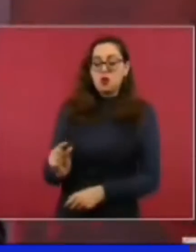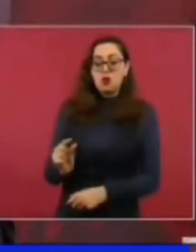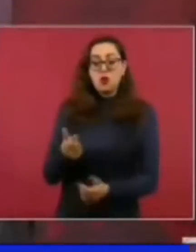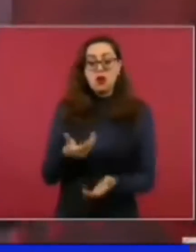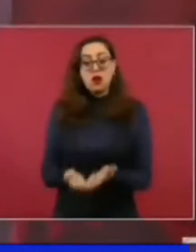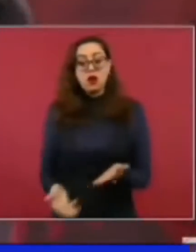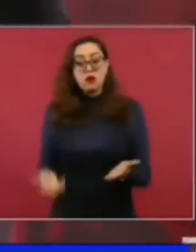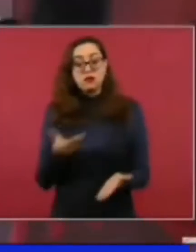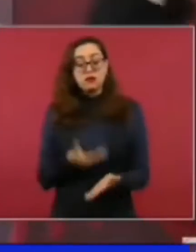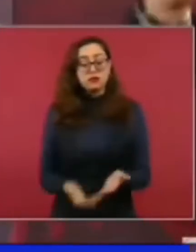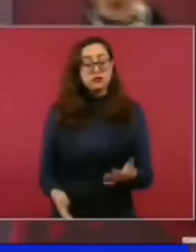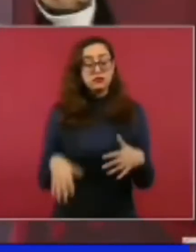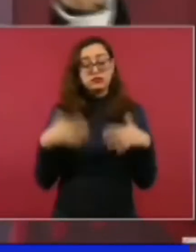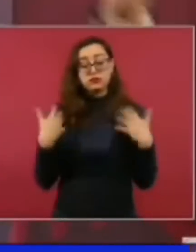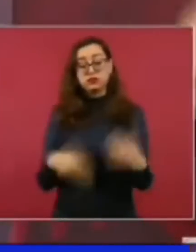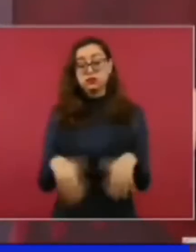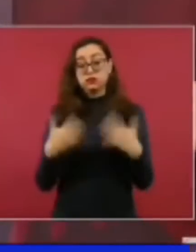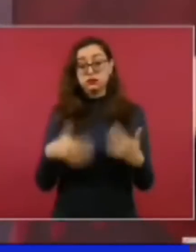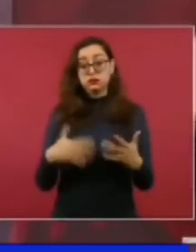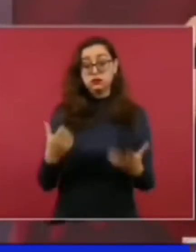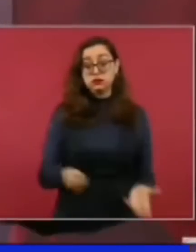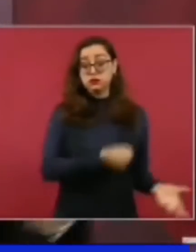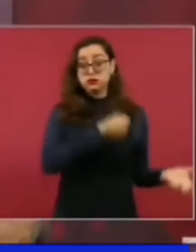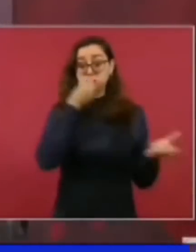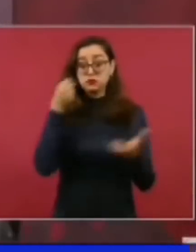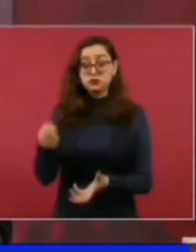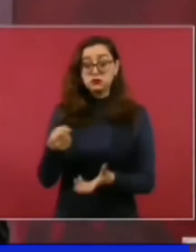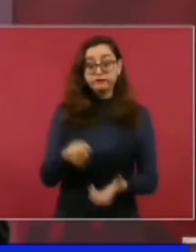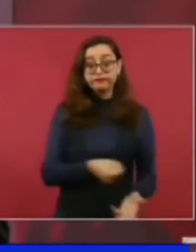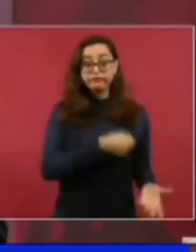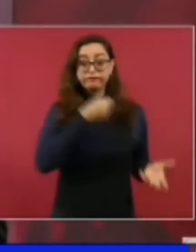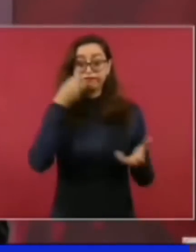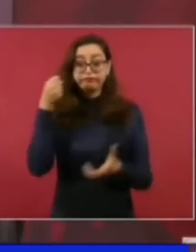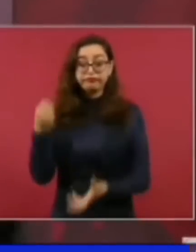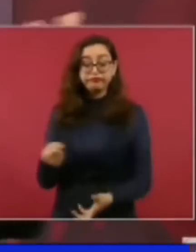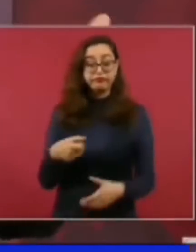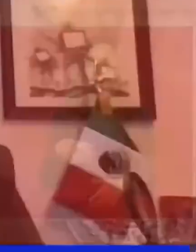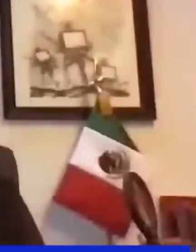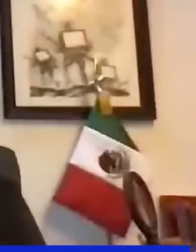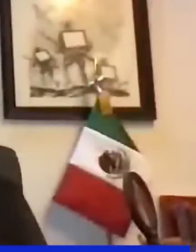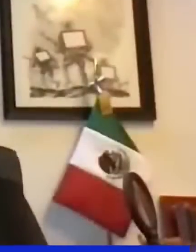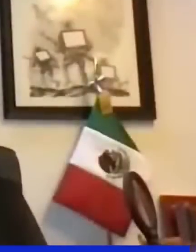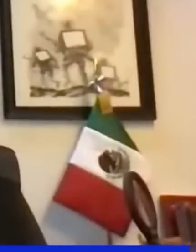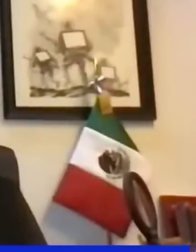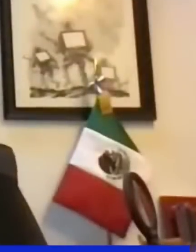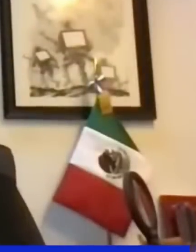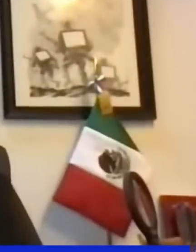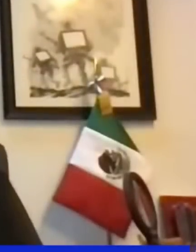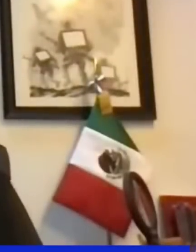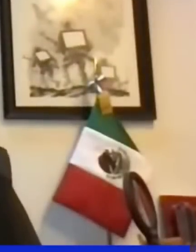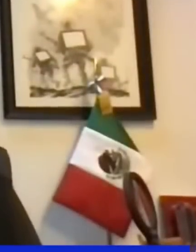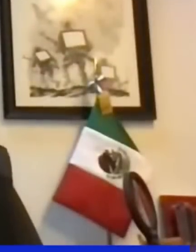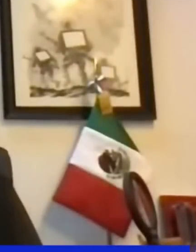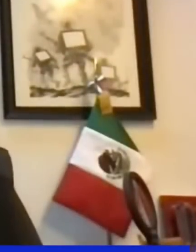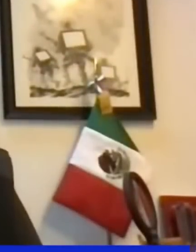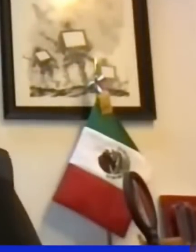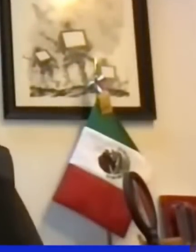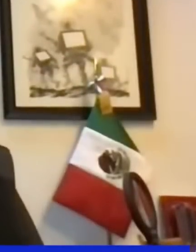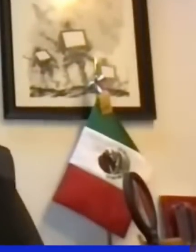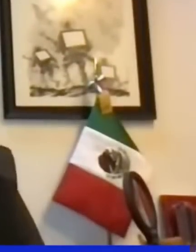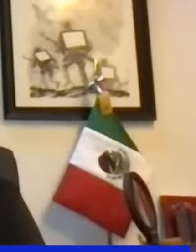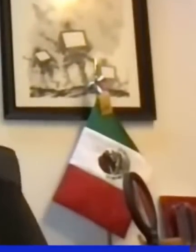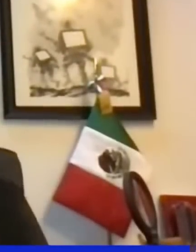este odio que se ha convertido en la materia prima de estos medios de comunicación que